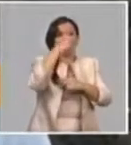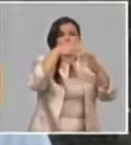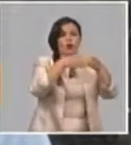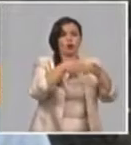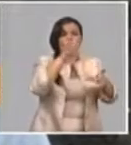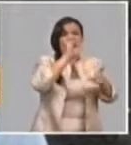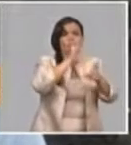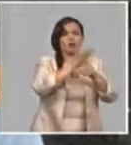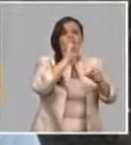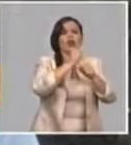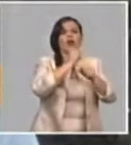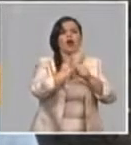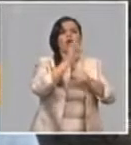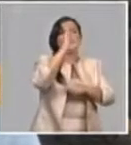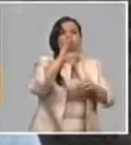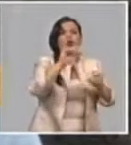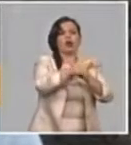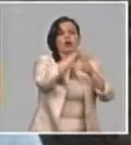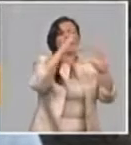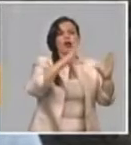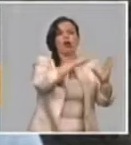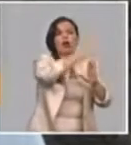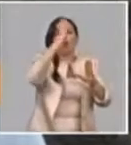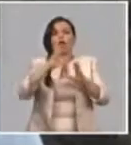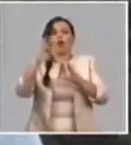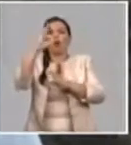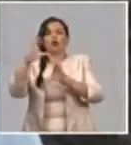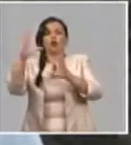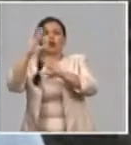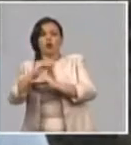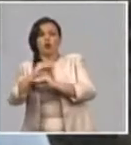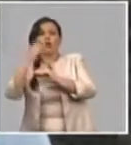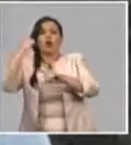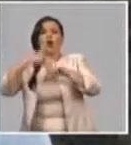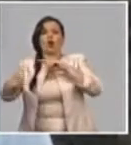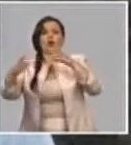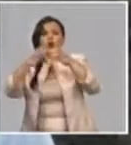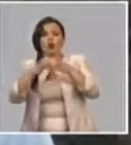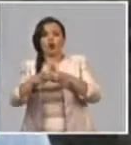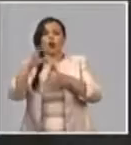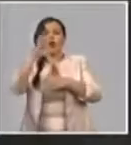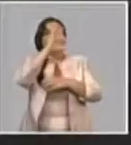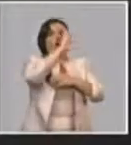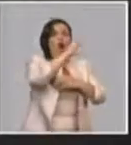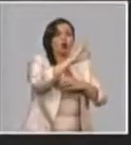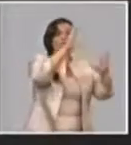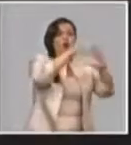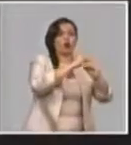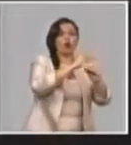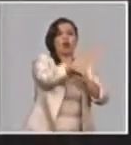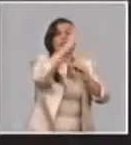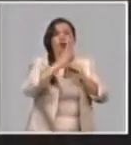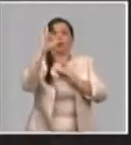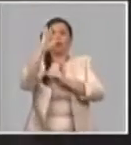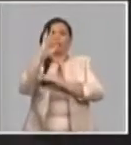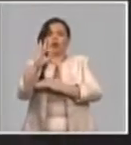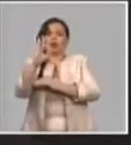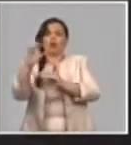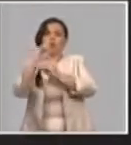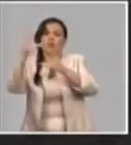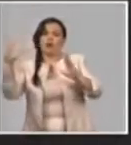retira a 8 de la noche, el otro entra a 8 de la noche y termina a las 8 de la mañana.